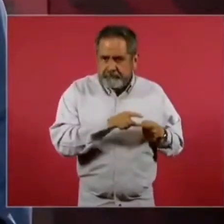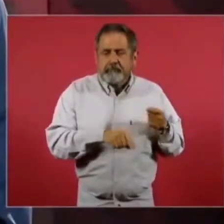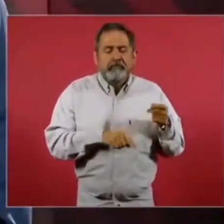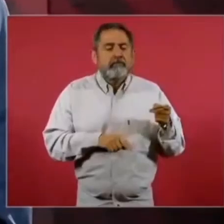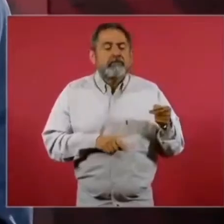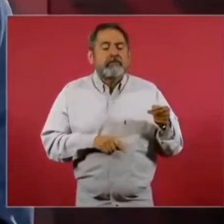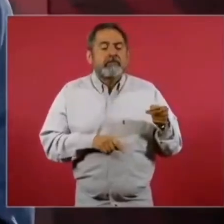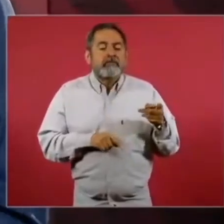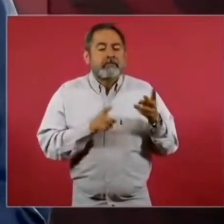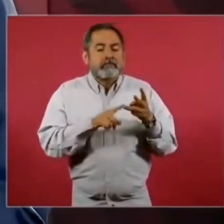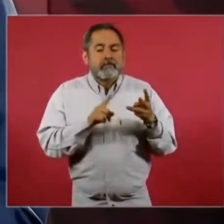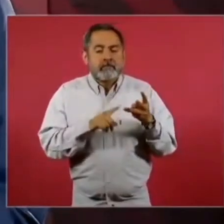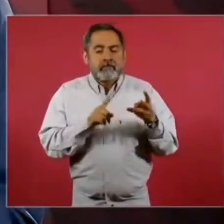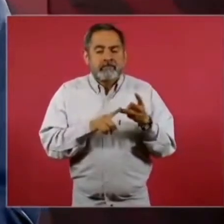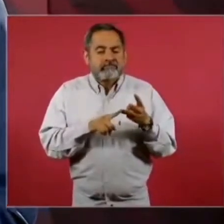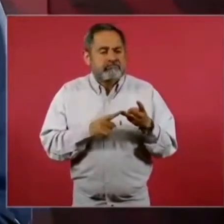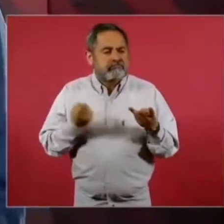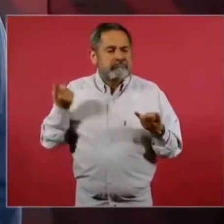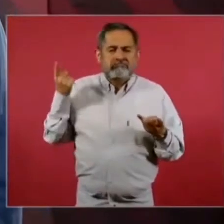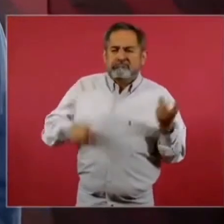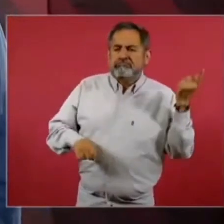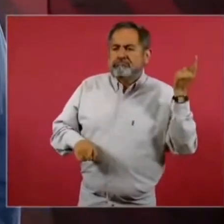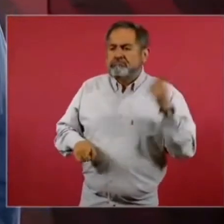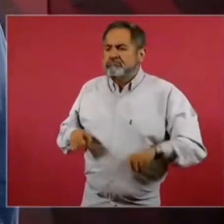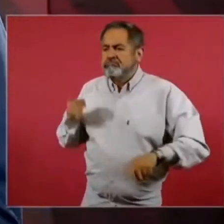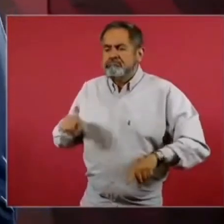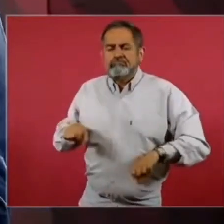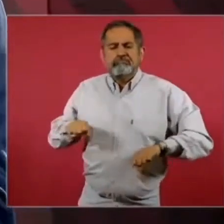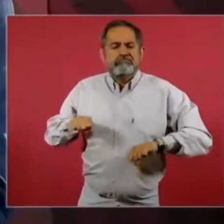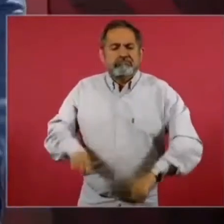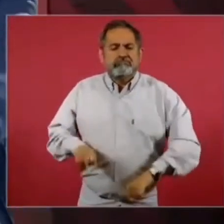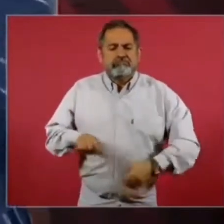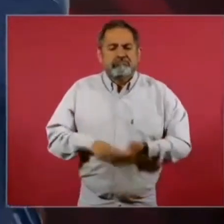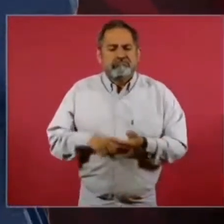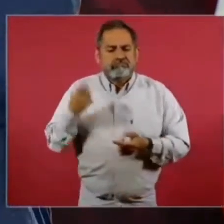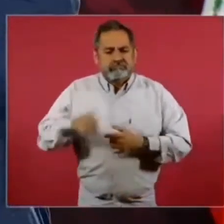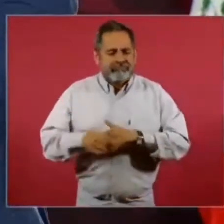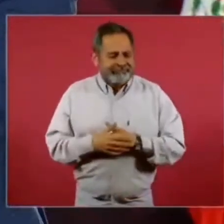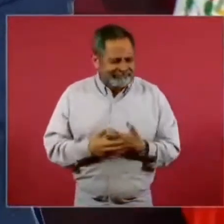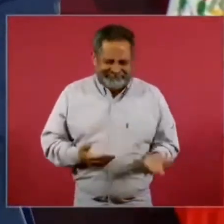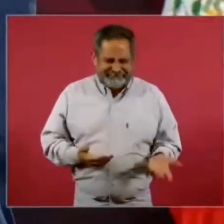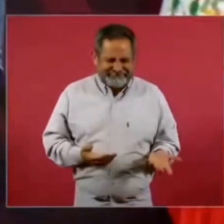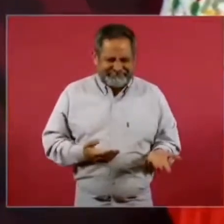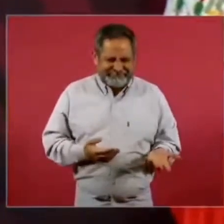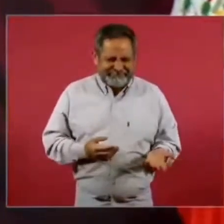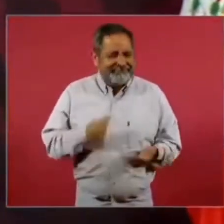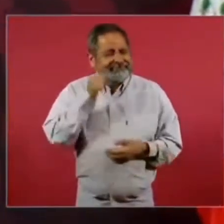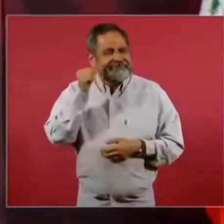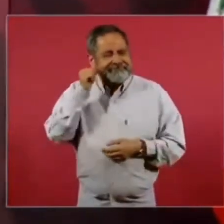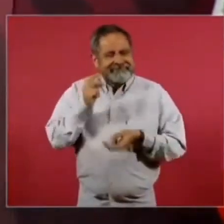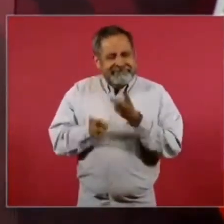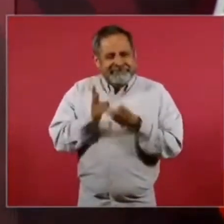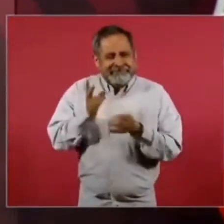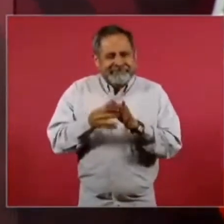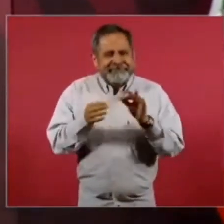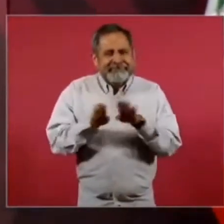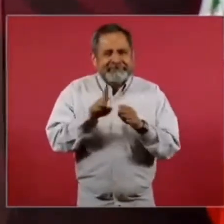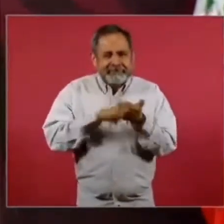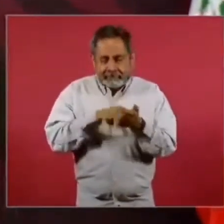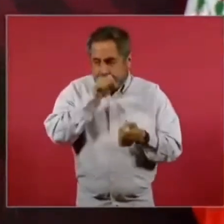son muy autoritarios estábamos hablando